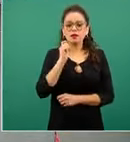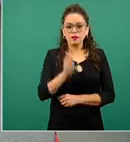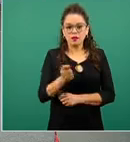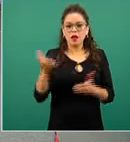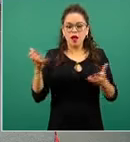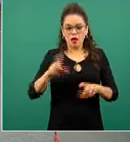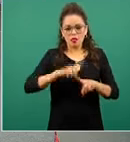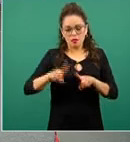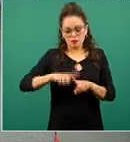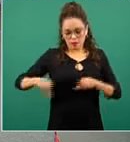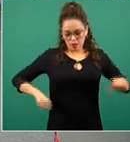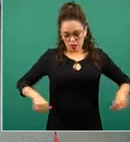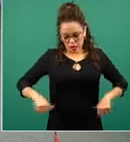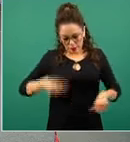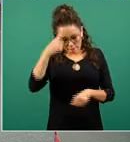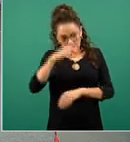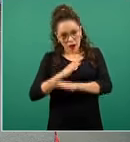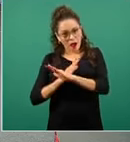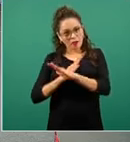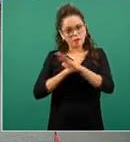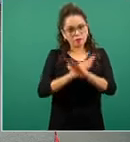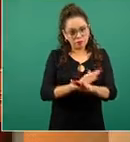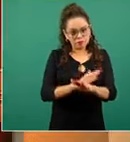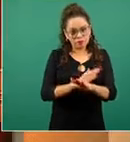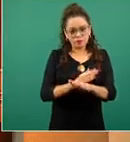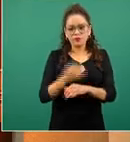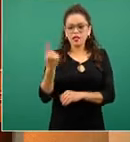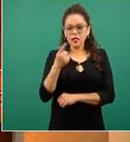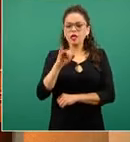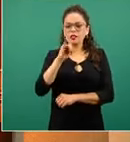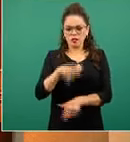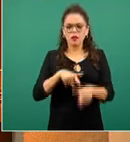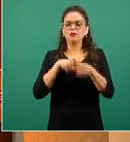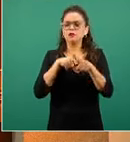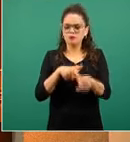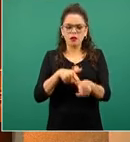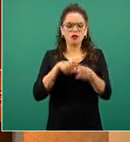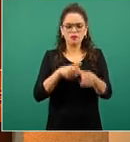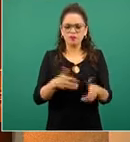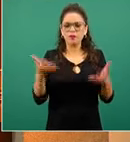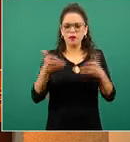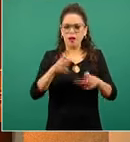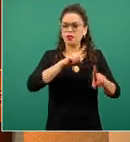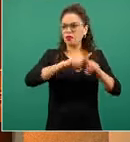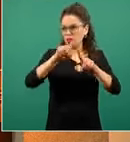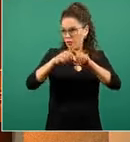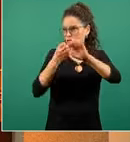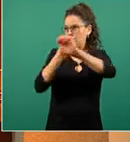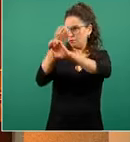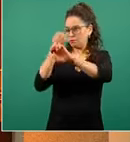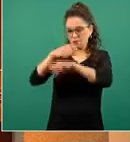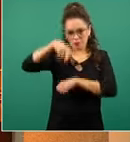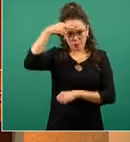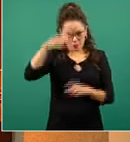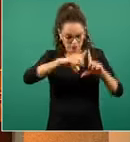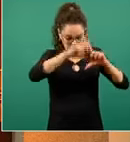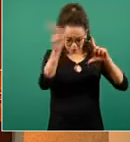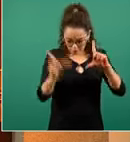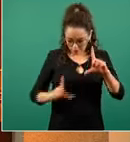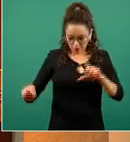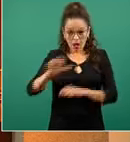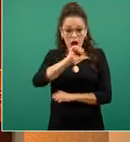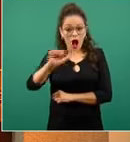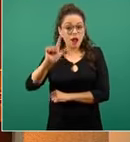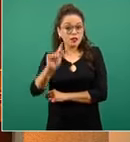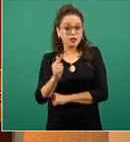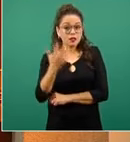las acciones de prevención que de seguro se están llevando a cabo en la gran mayoría de las entidades federativas, el 75% de